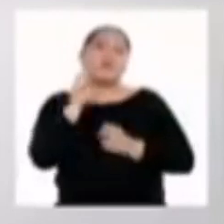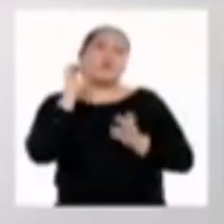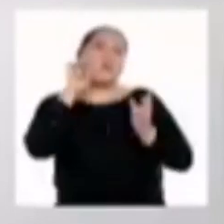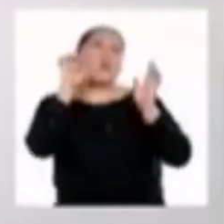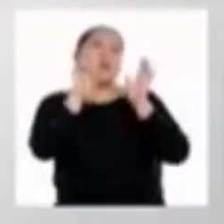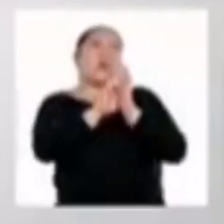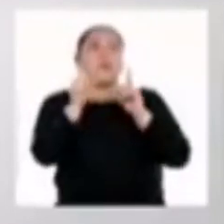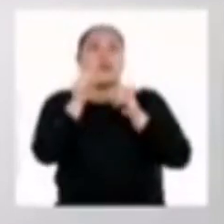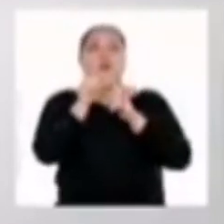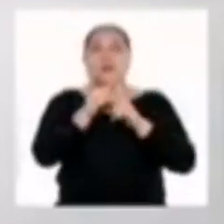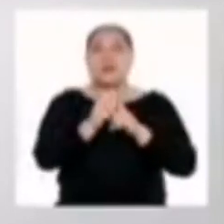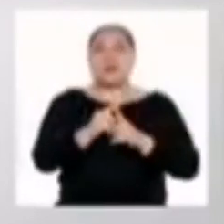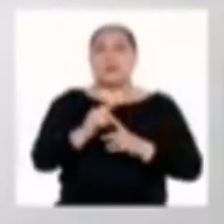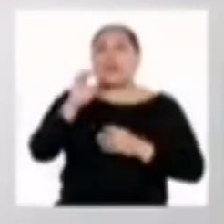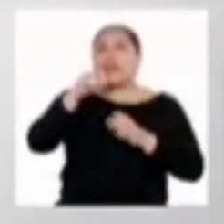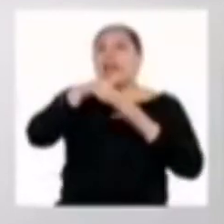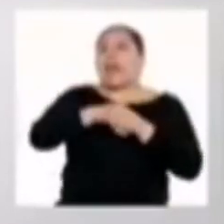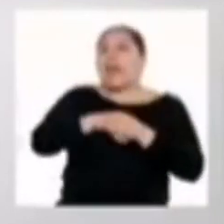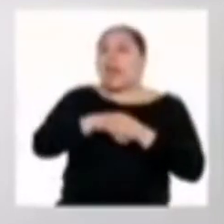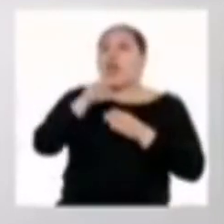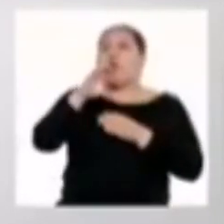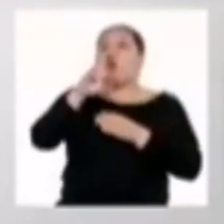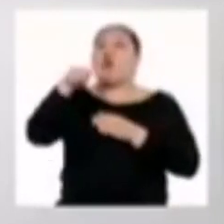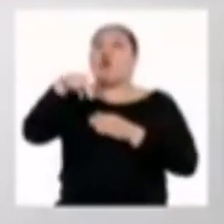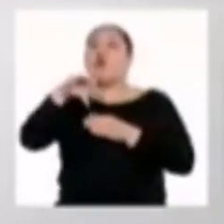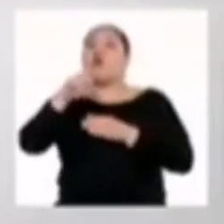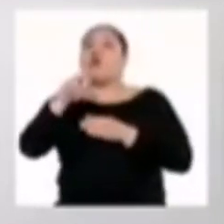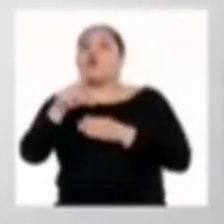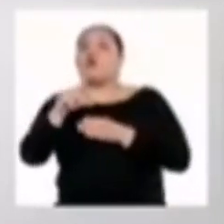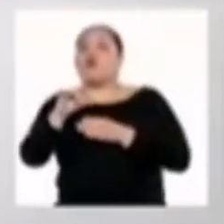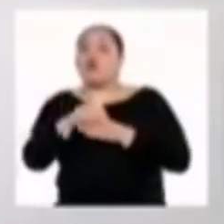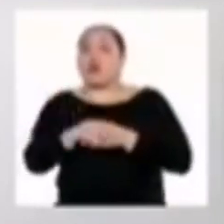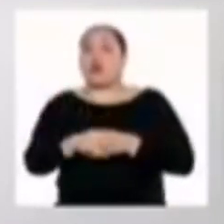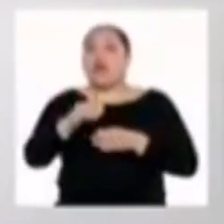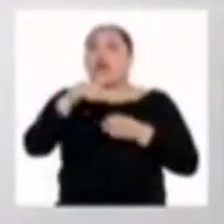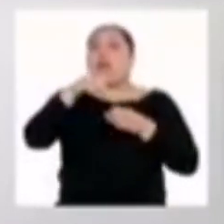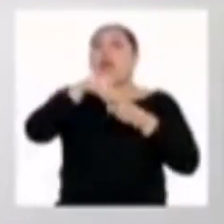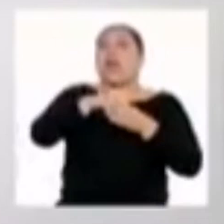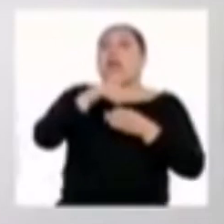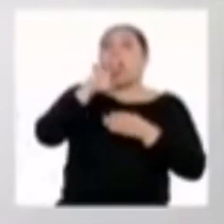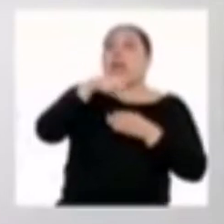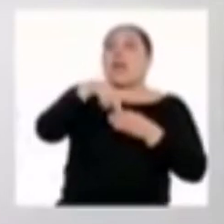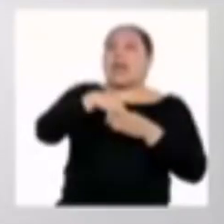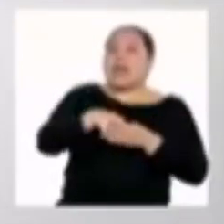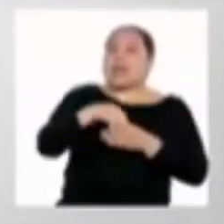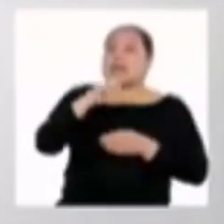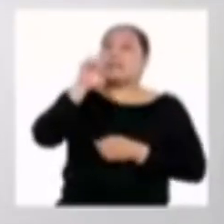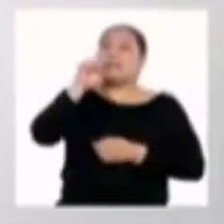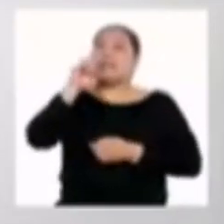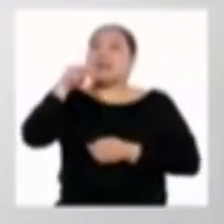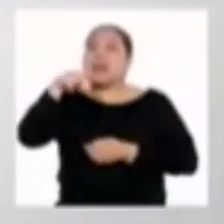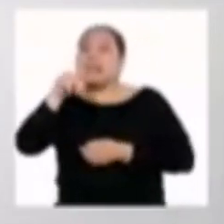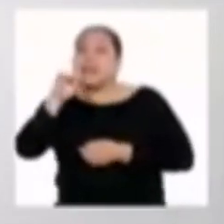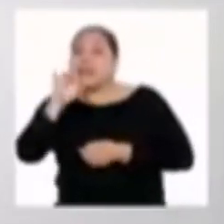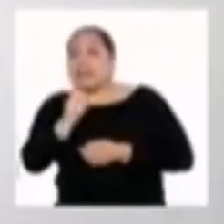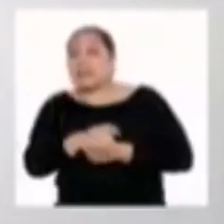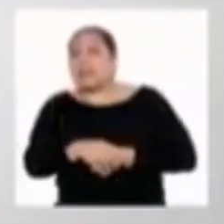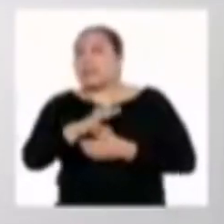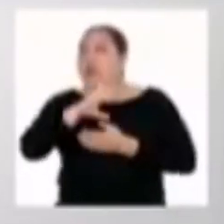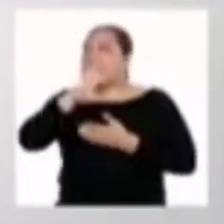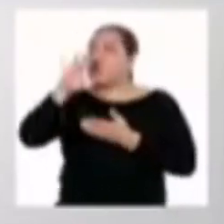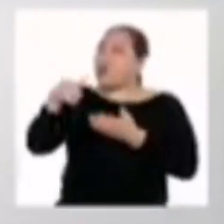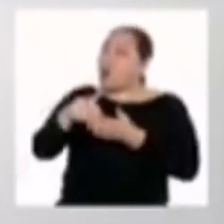como las siguientes. En conclusión, en síntesis, de todo lo anterior podemos concluir